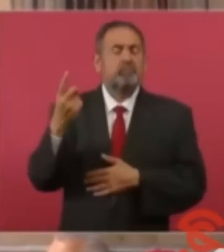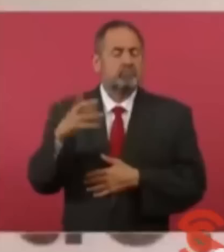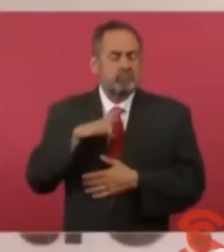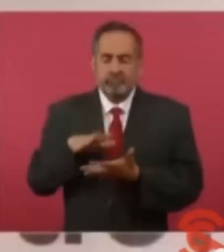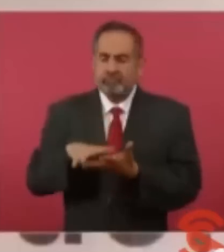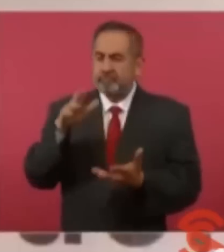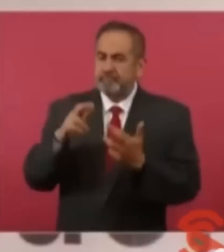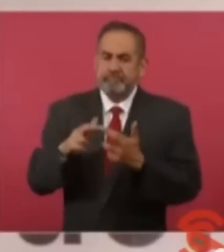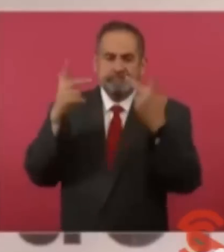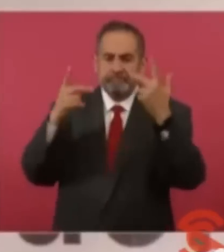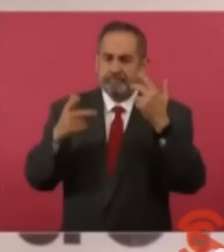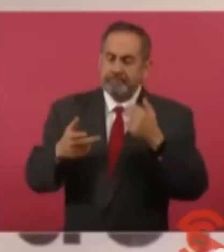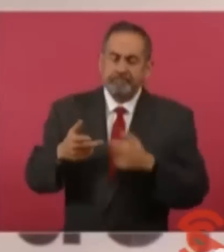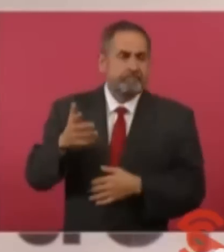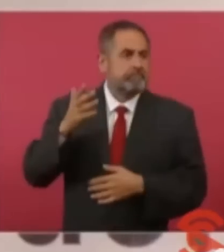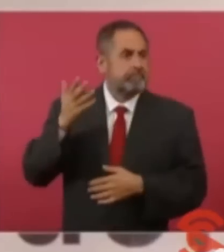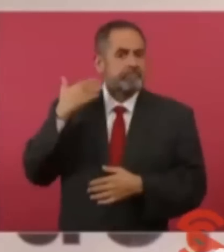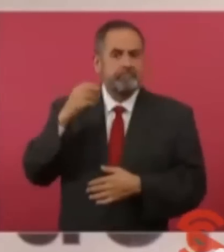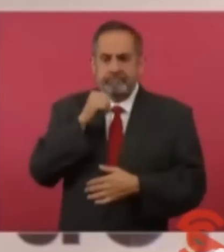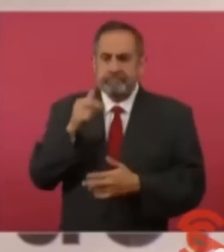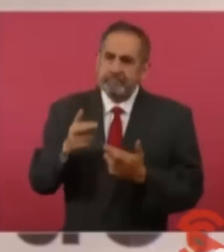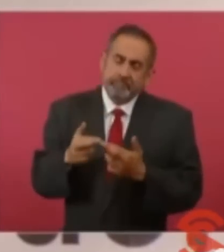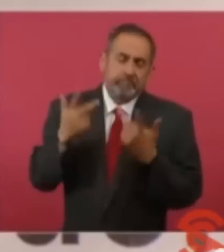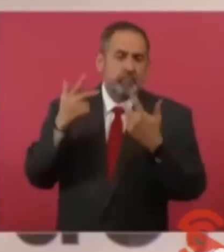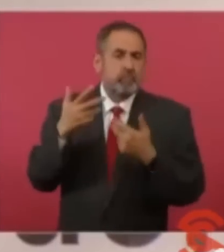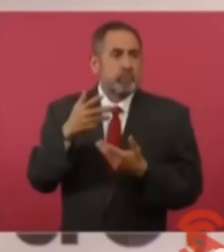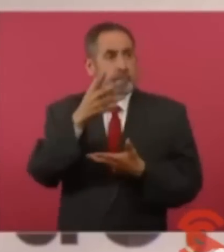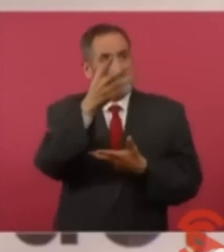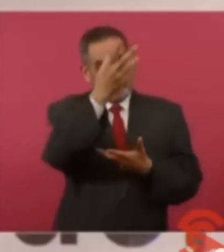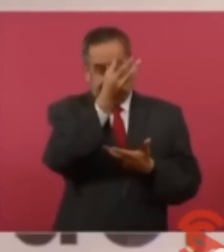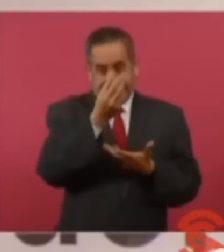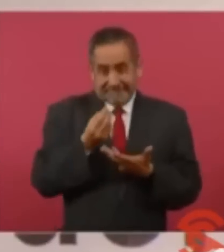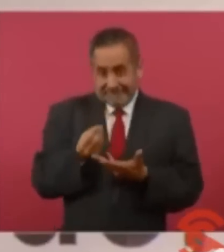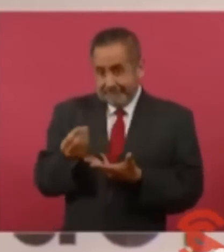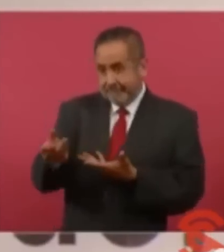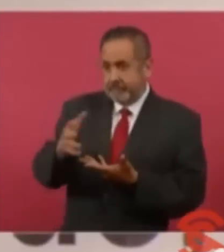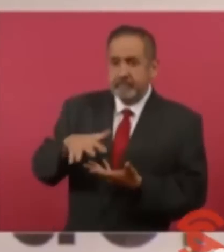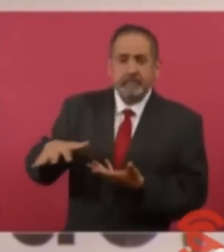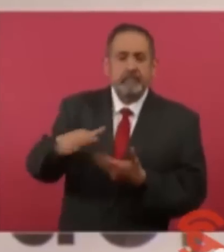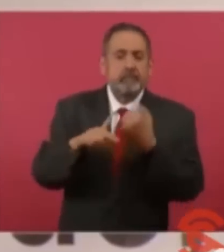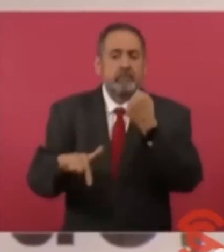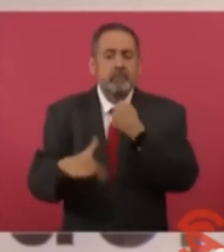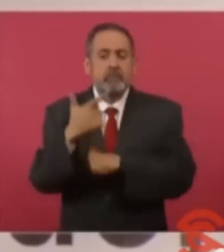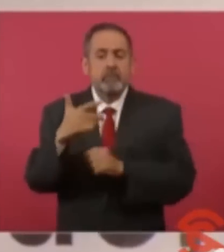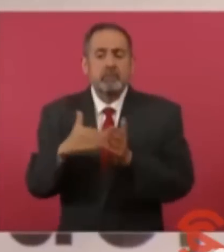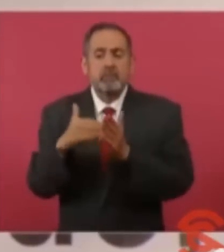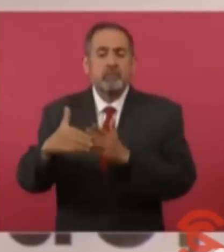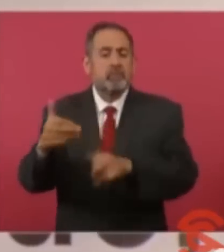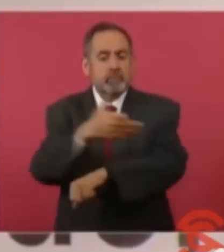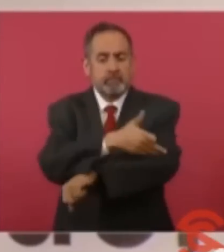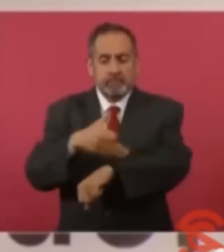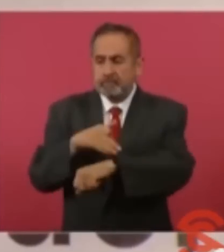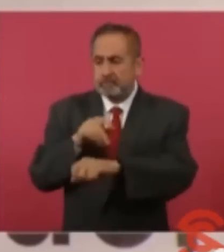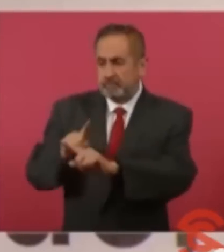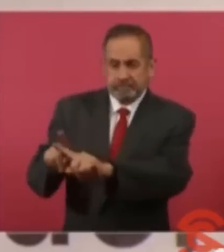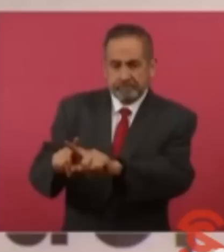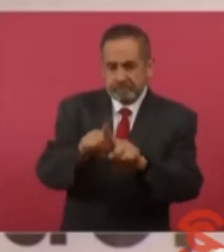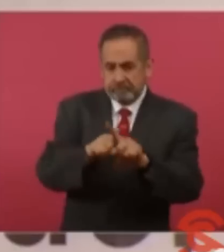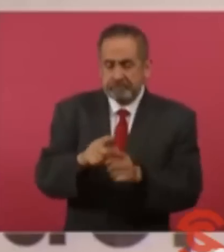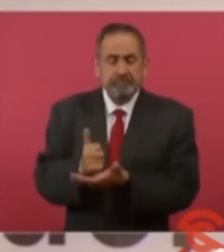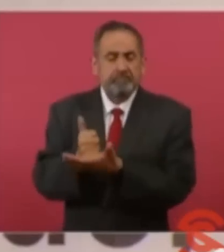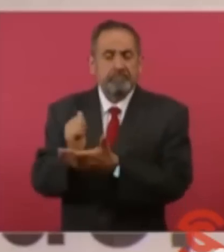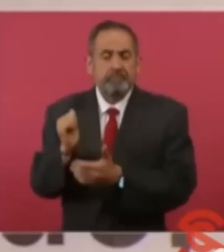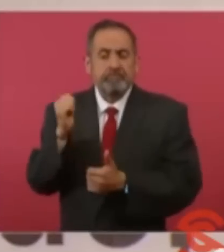Cifra récord que alivia a 12 millones de familias, sobre todo de